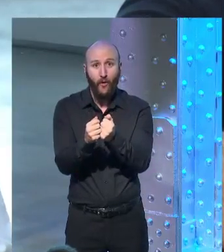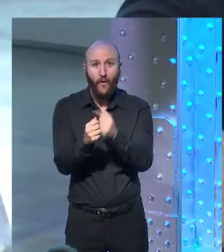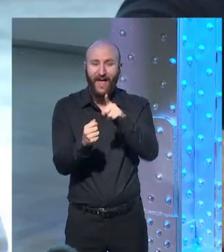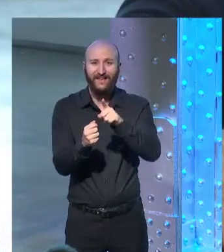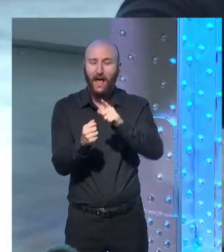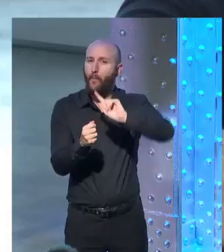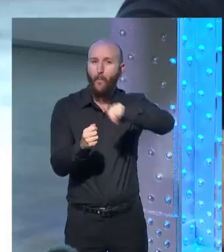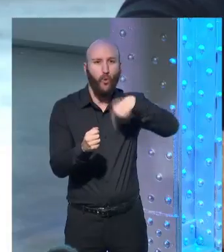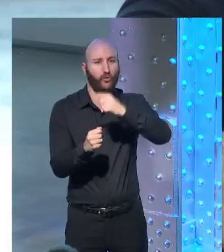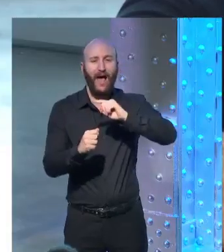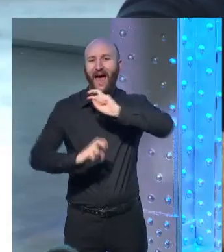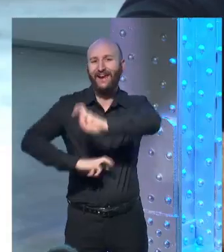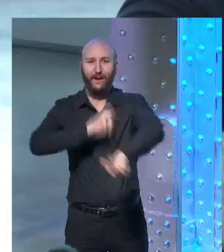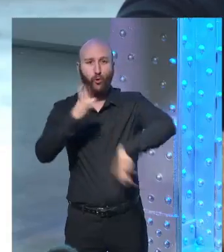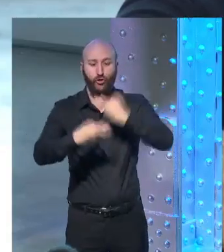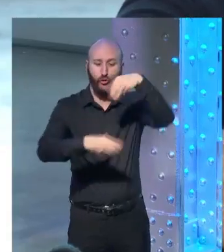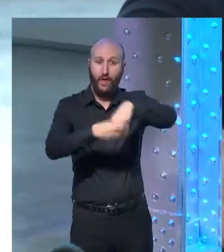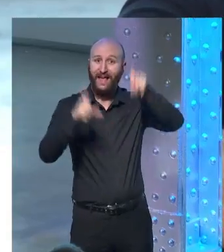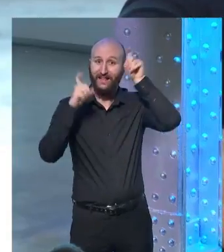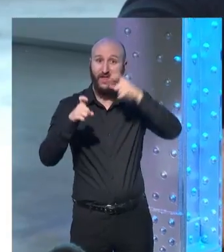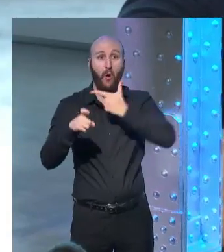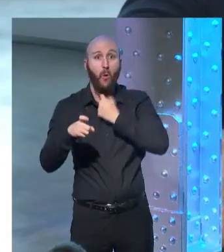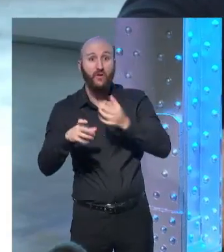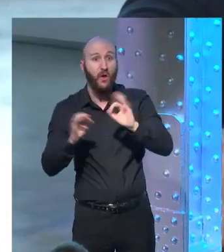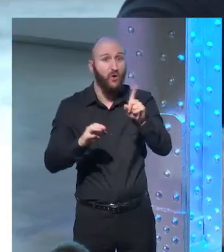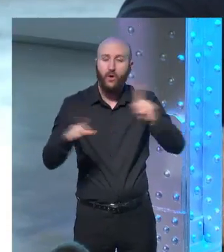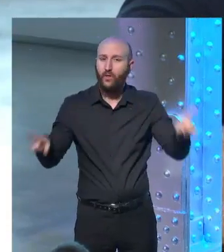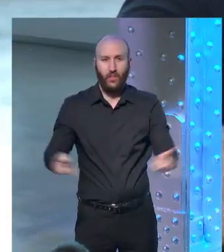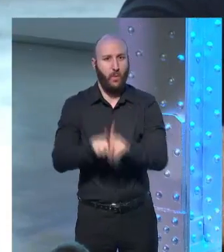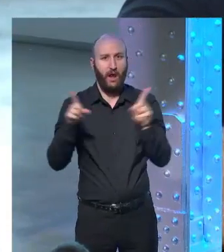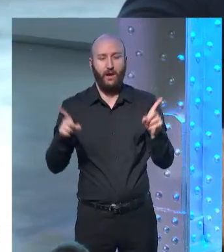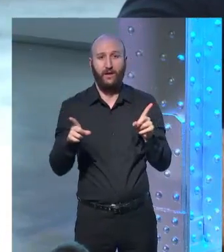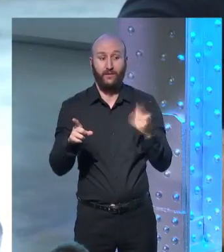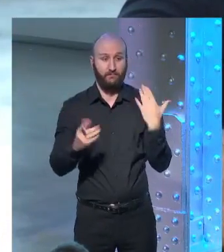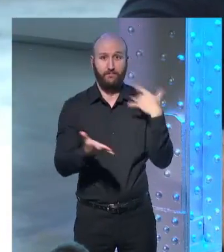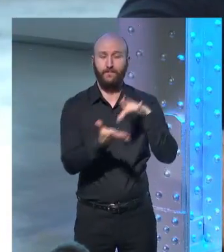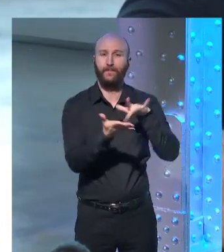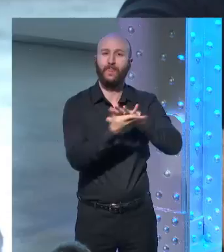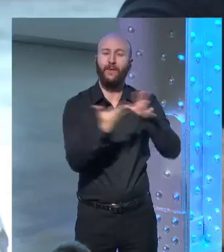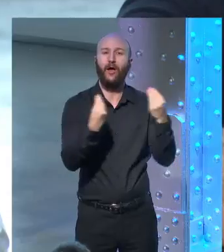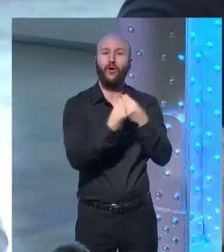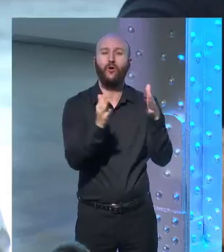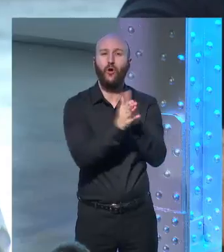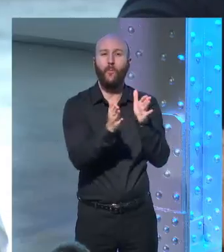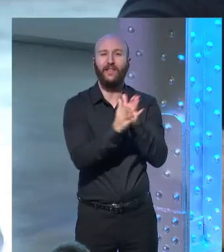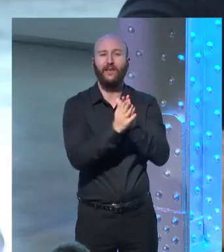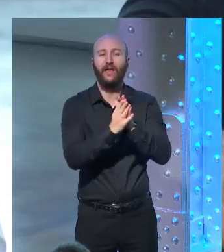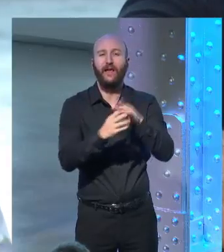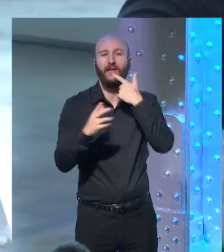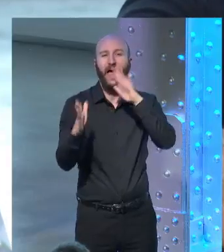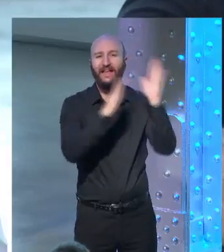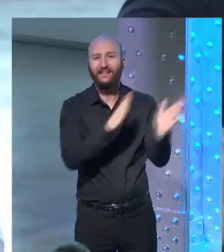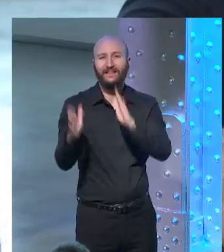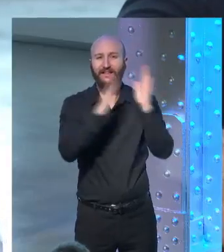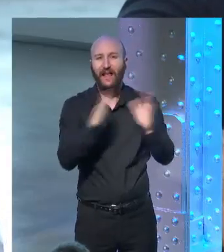revolución de la enseñanza, nos guste o no. O sea, yo el otro día hablaba con un compañero, no sé si conocéis la saga Assassin's Creed, ¿no? Es una saga